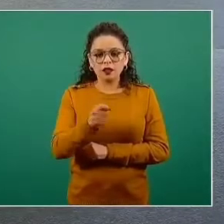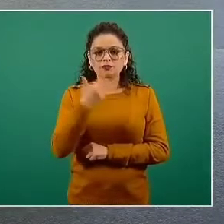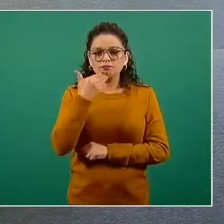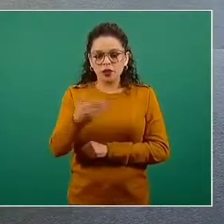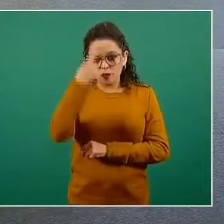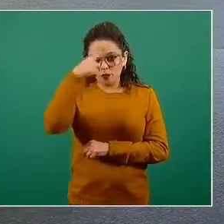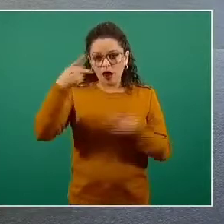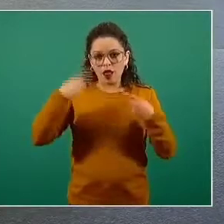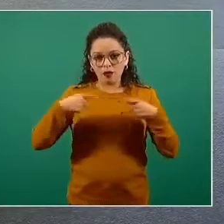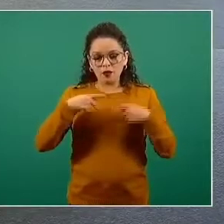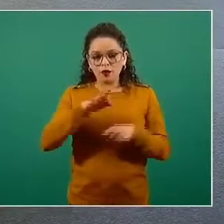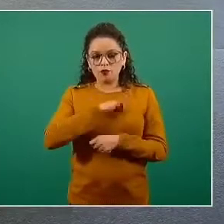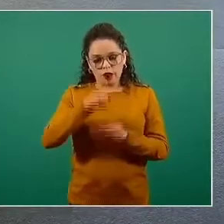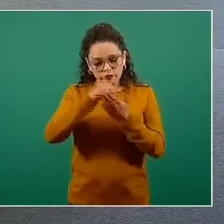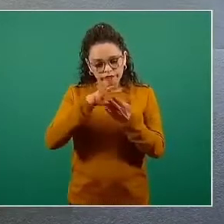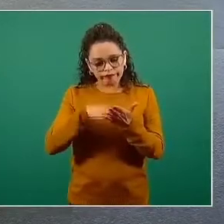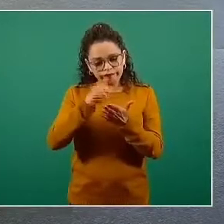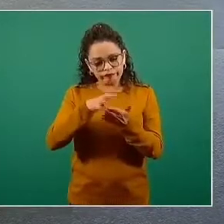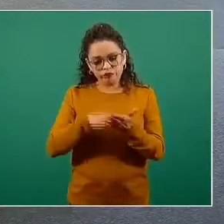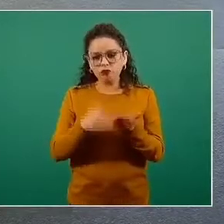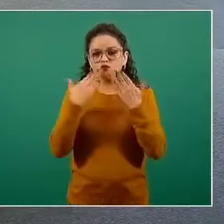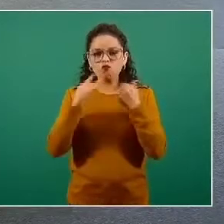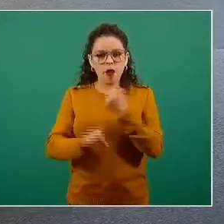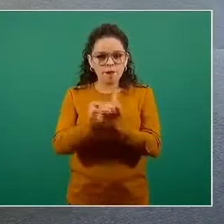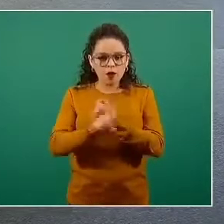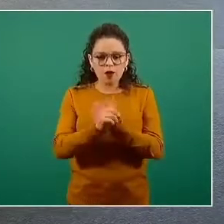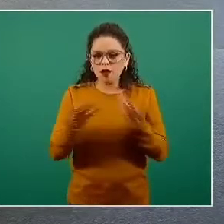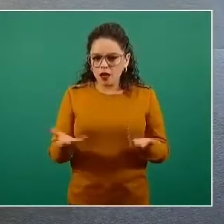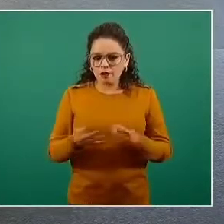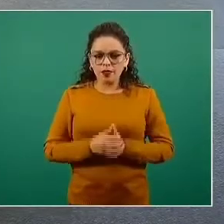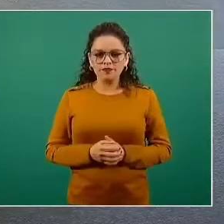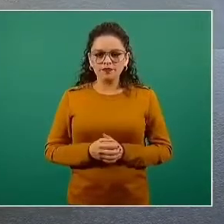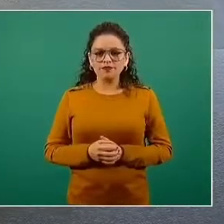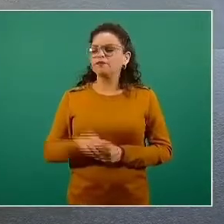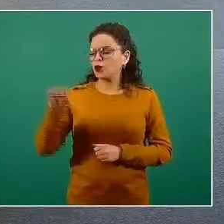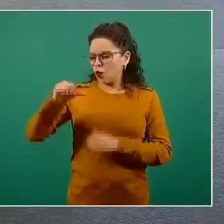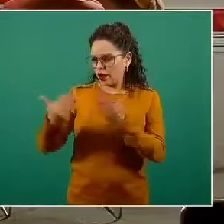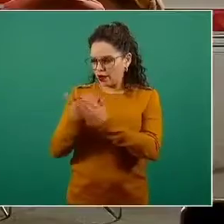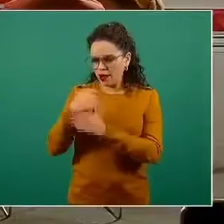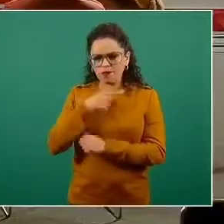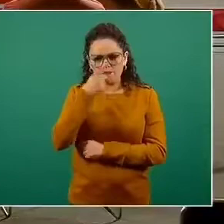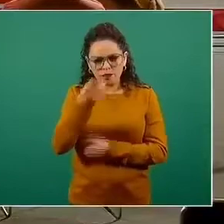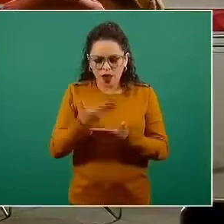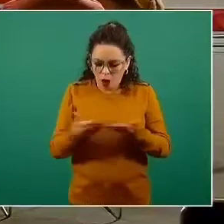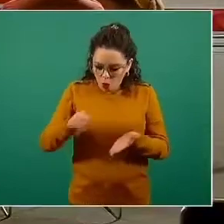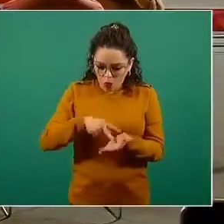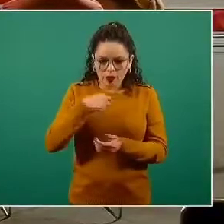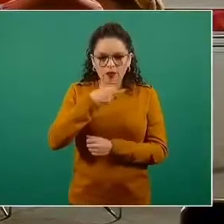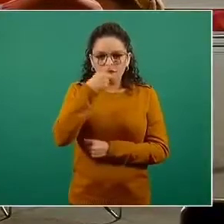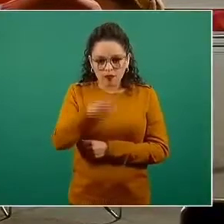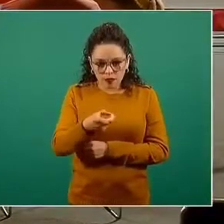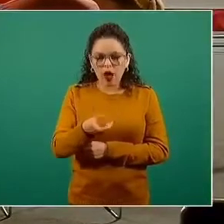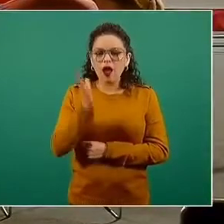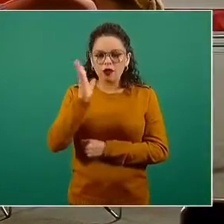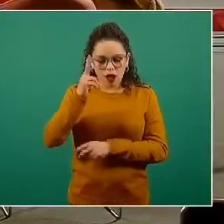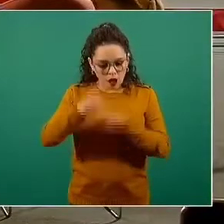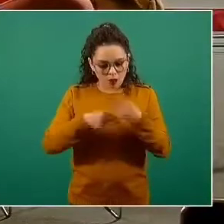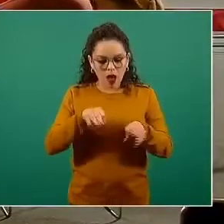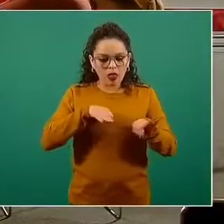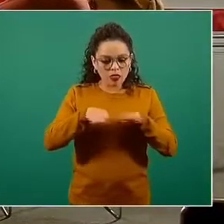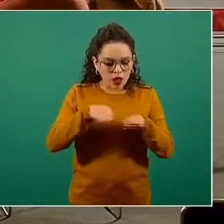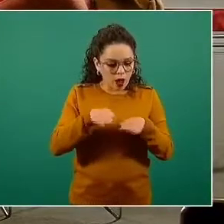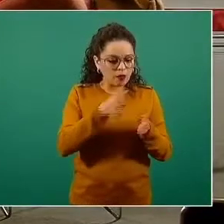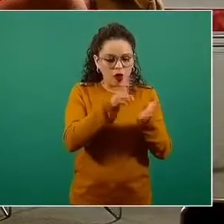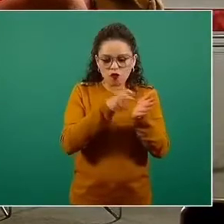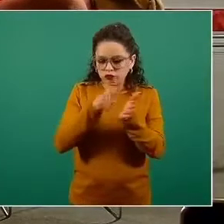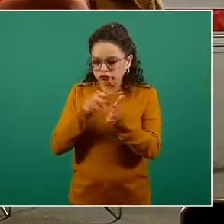puedan registrarse sin problema? Estamos trabajando en ello, como lo dijimos esta mañana, como lo volvemos a decir ahorita, se va a ir estabilizando. Lo más